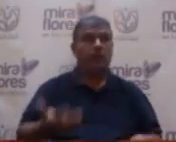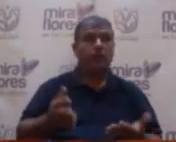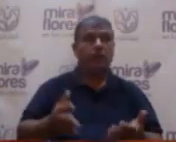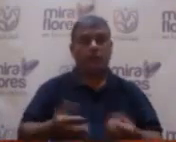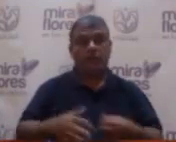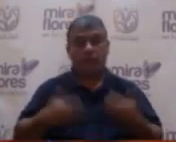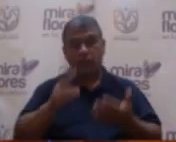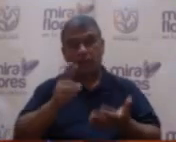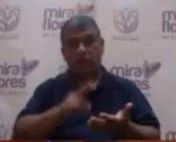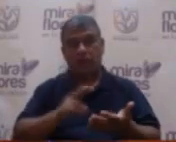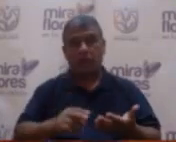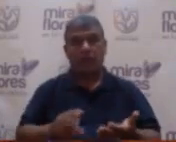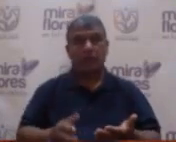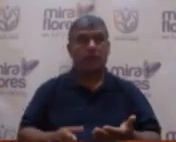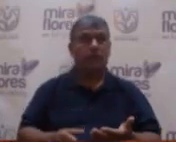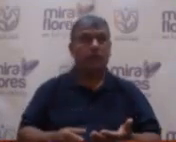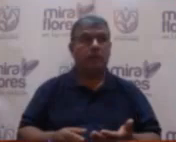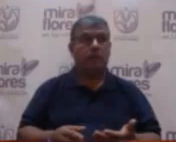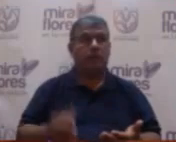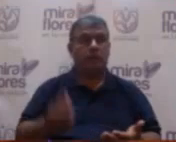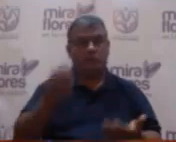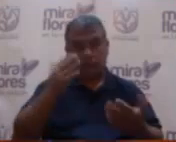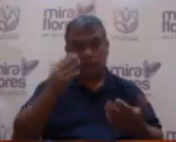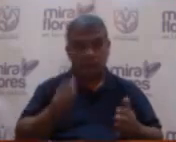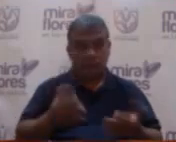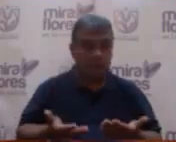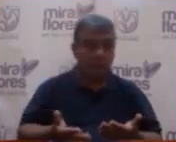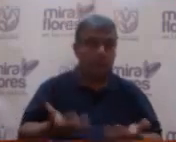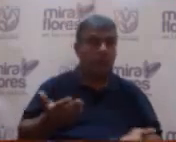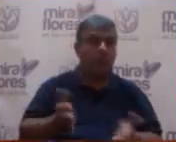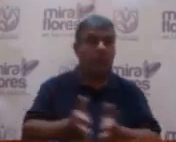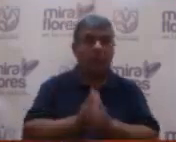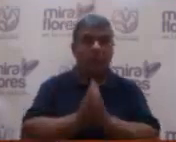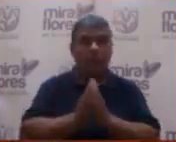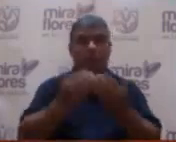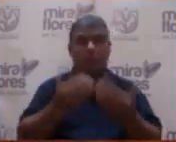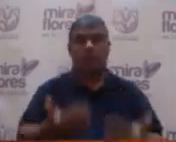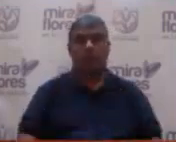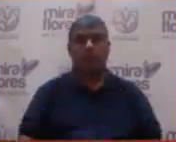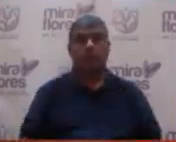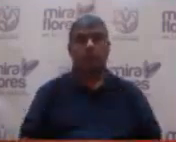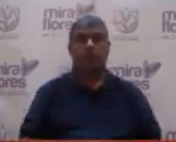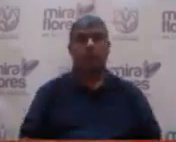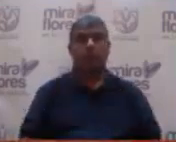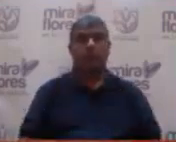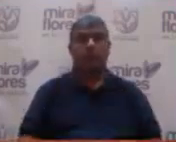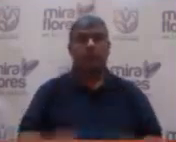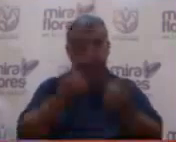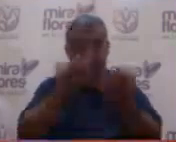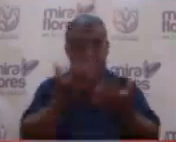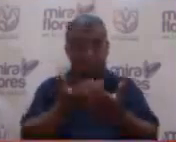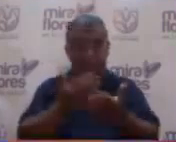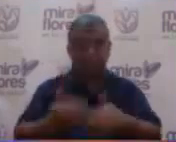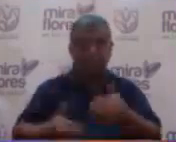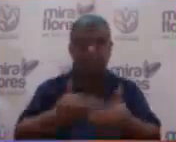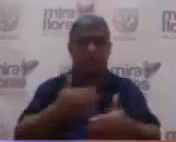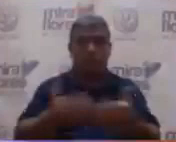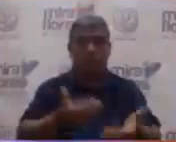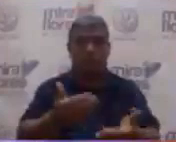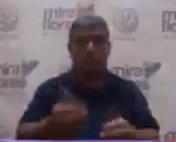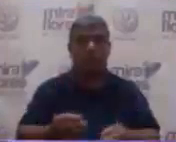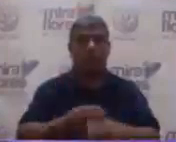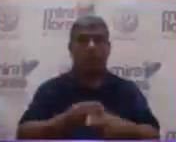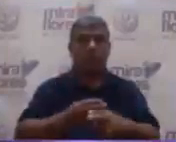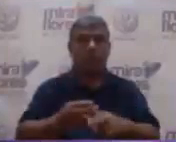podía leer, y eso es simplemente un pedido. Gracias. Me informan que está en proceso y que